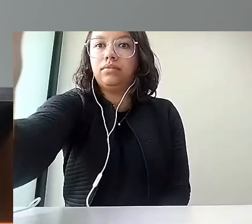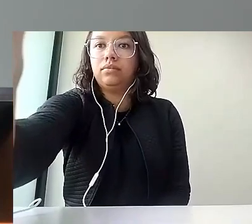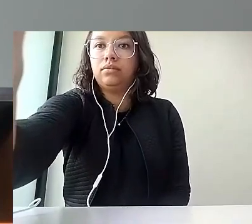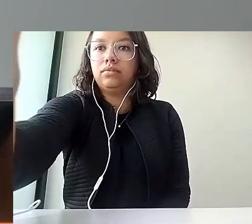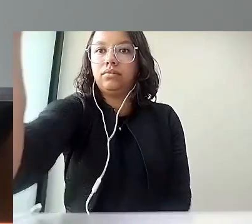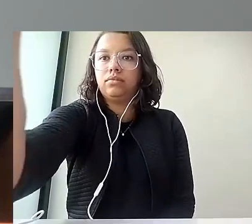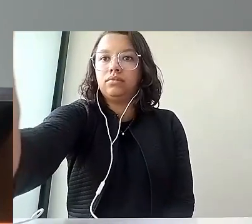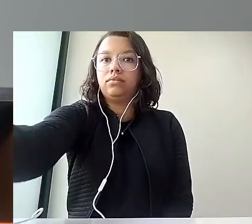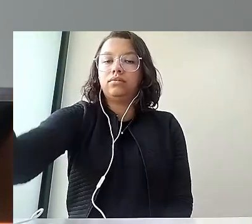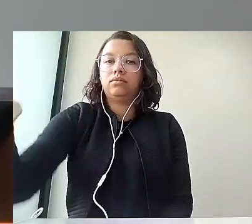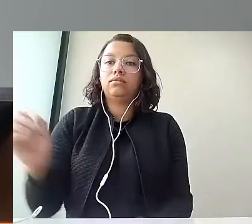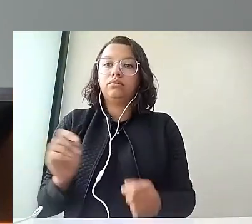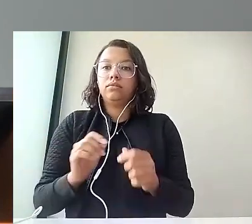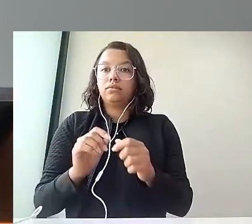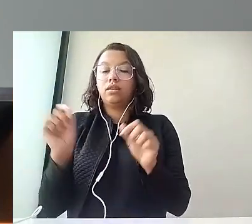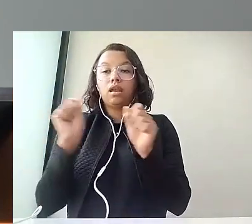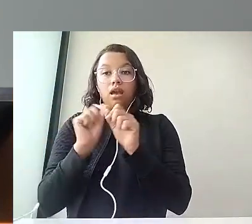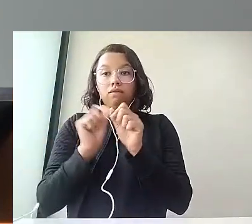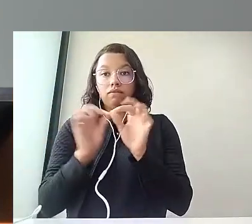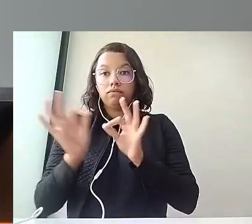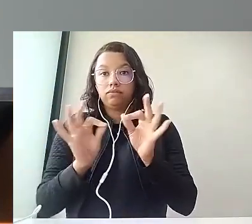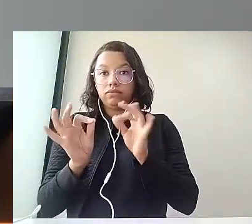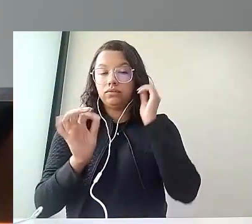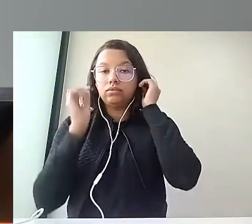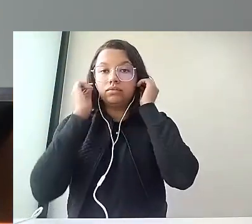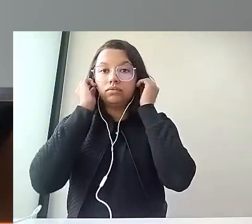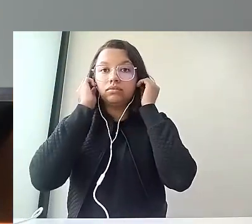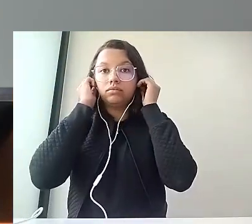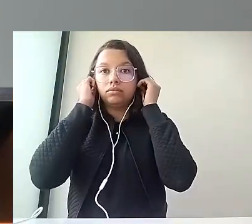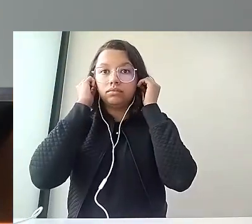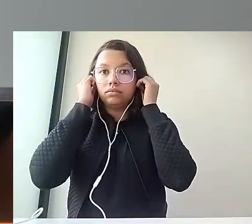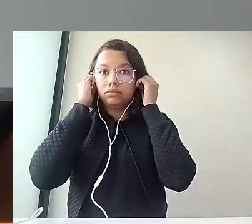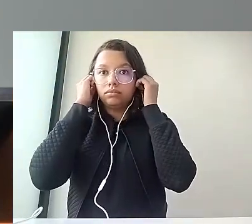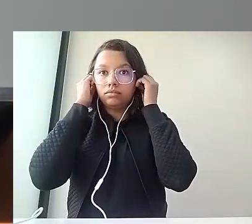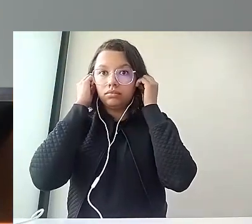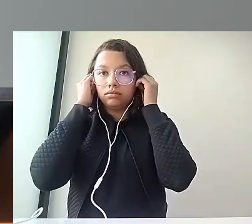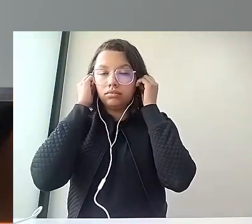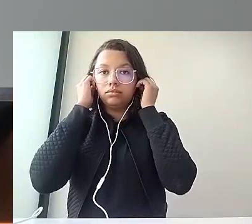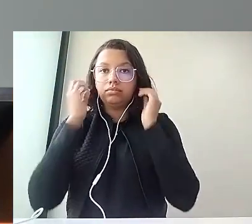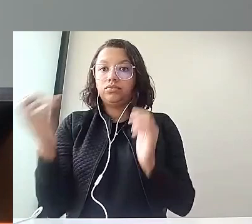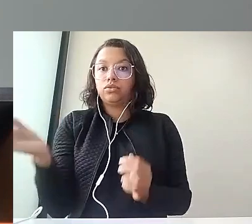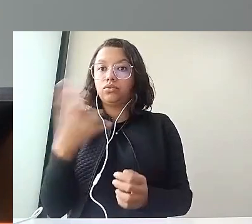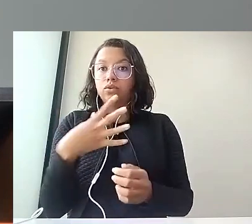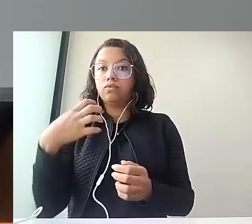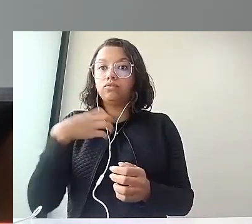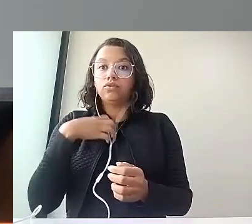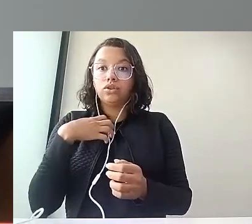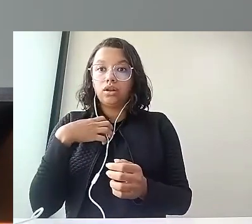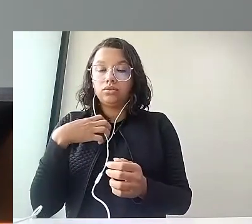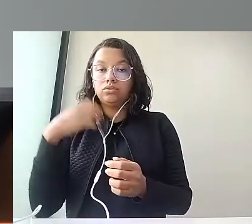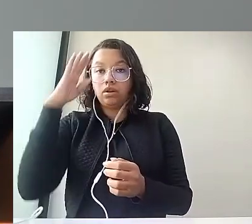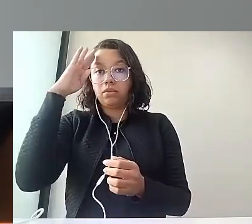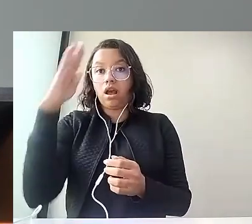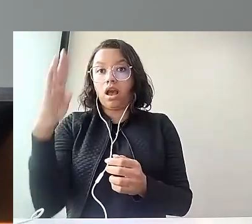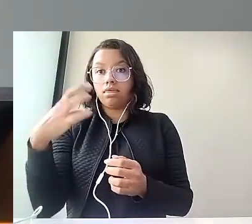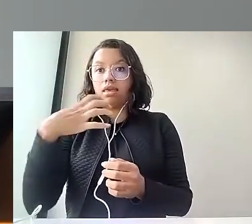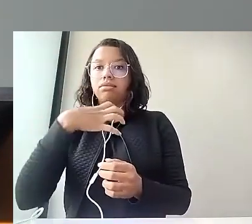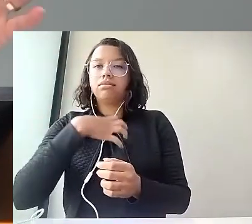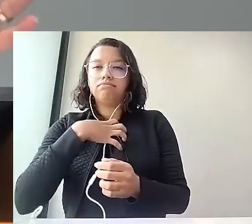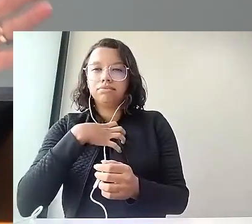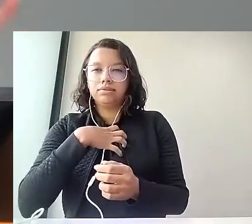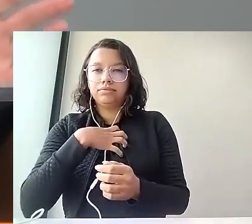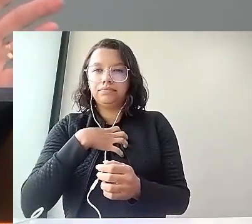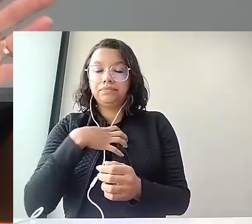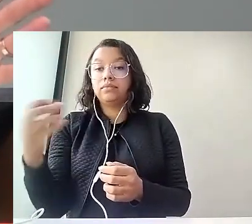Hemos establecido lo que Kant hubiera podido llamar nuevas formas a priori de la sensibilidad, un